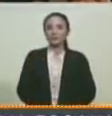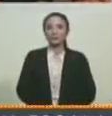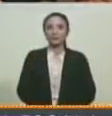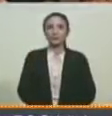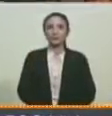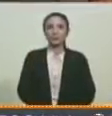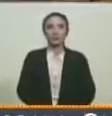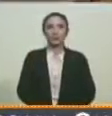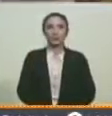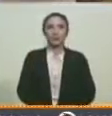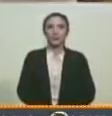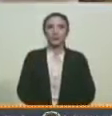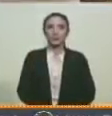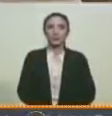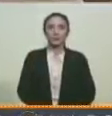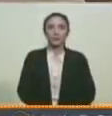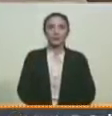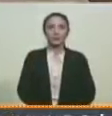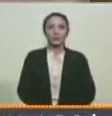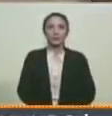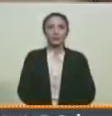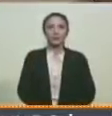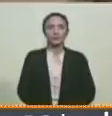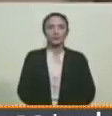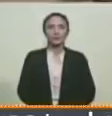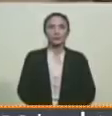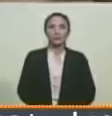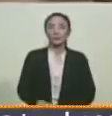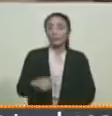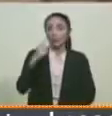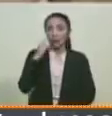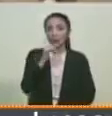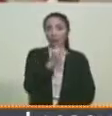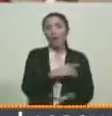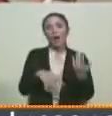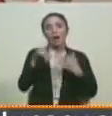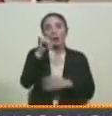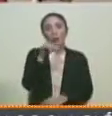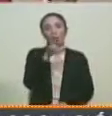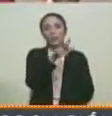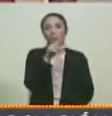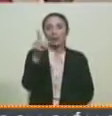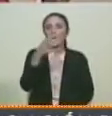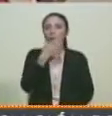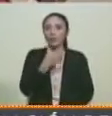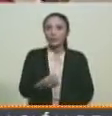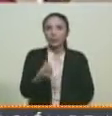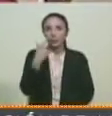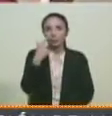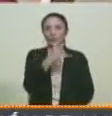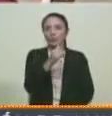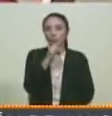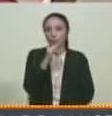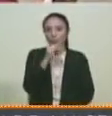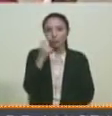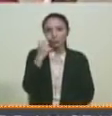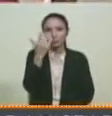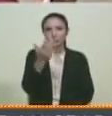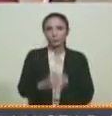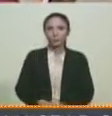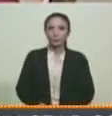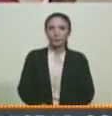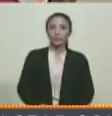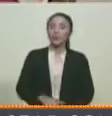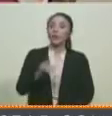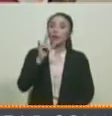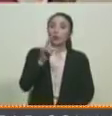Eficiencia, mira, aquí lo tengo, Diosdado. Lunes 31 de diciembre, atención, lunes 31 de